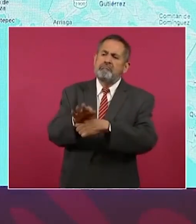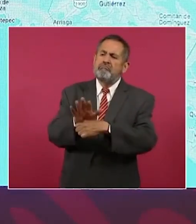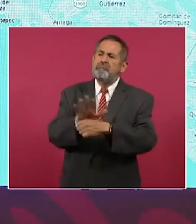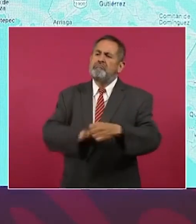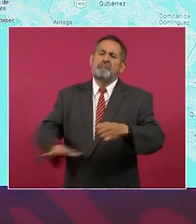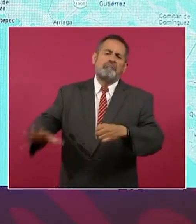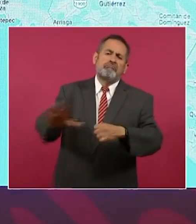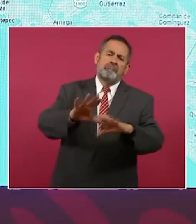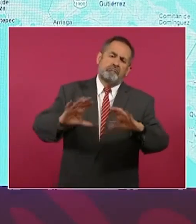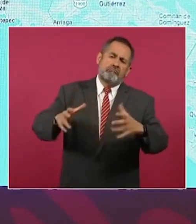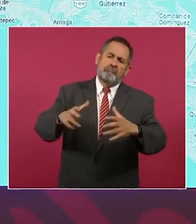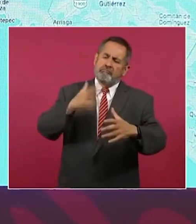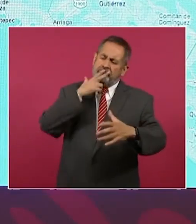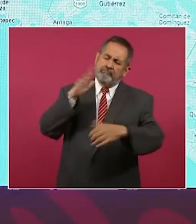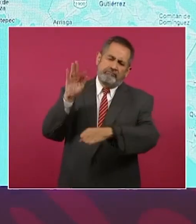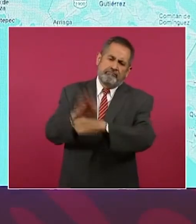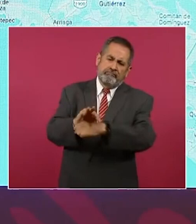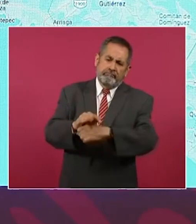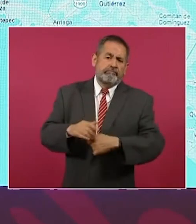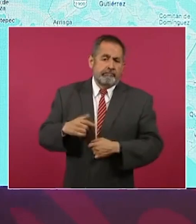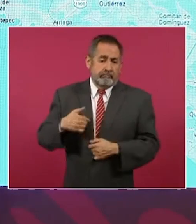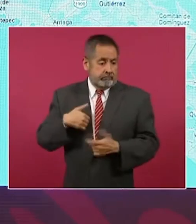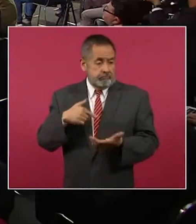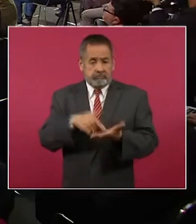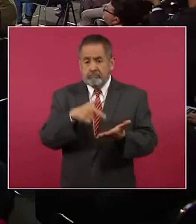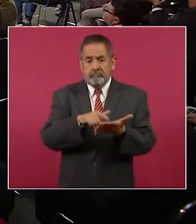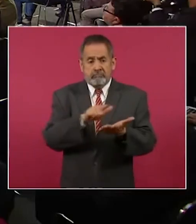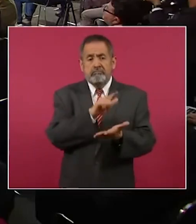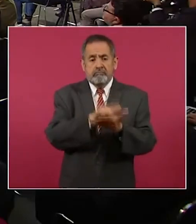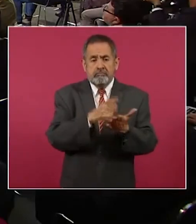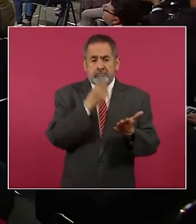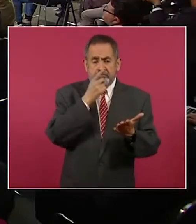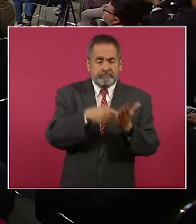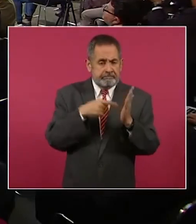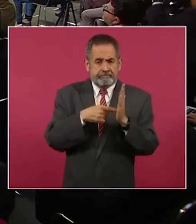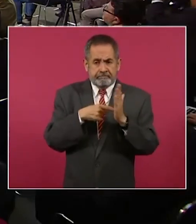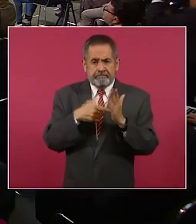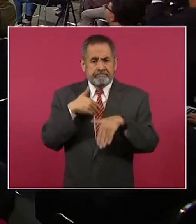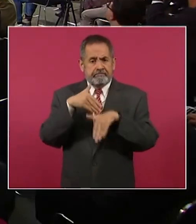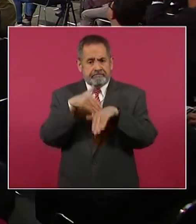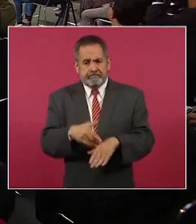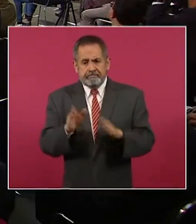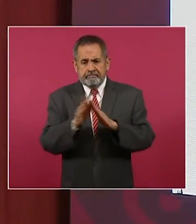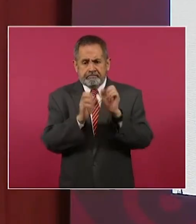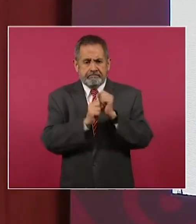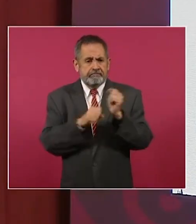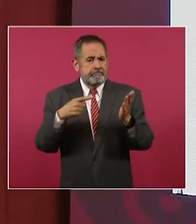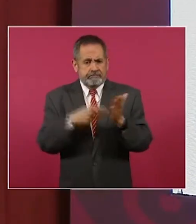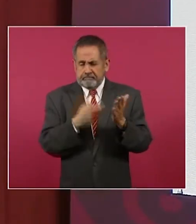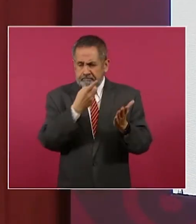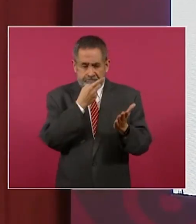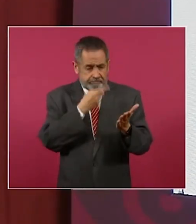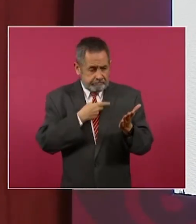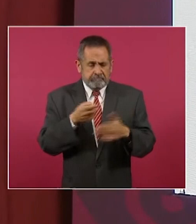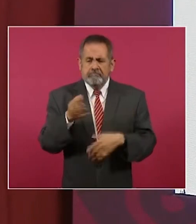cabo negociaciones con Grupo México por este asunto y explicó cuáles fueron los motivos por los